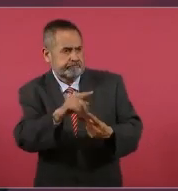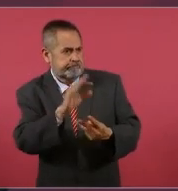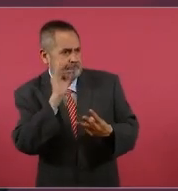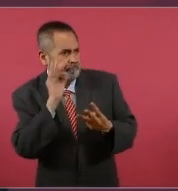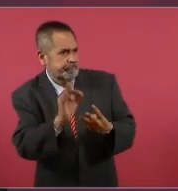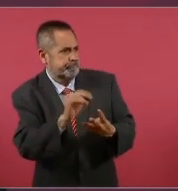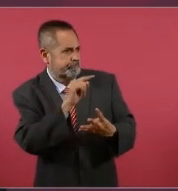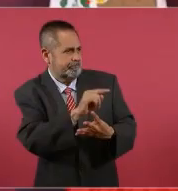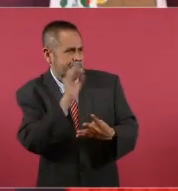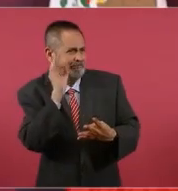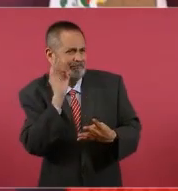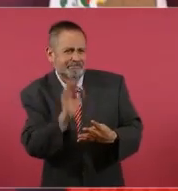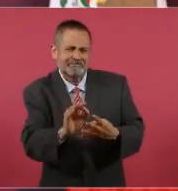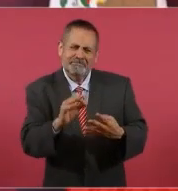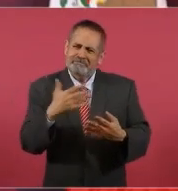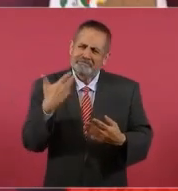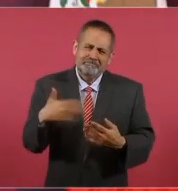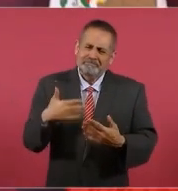de